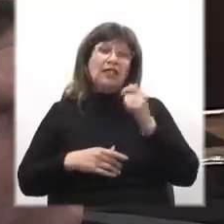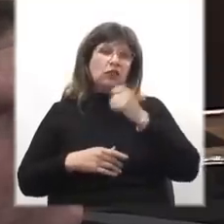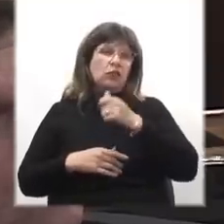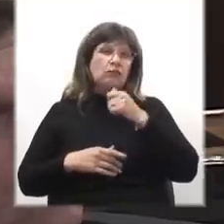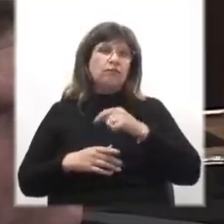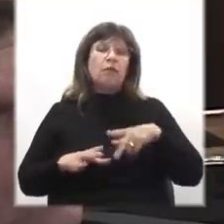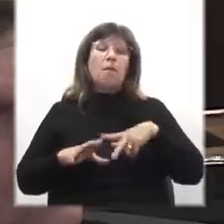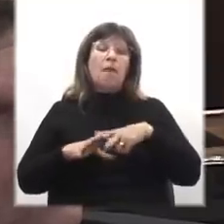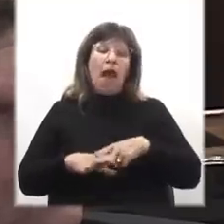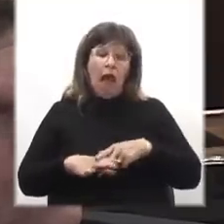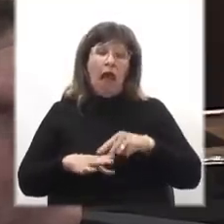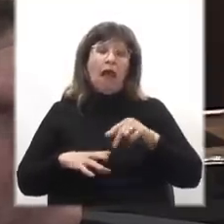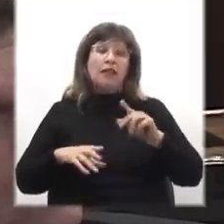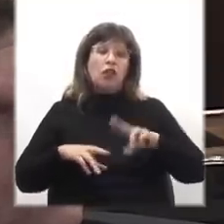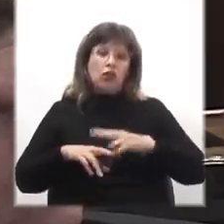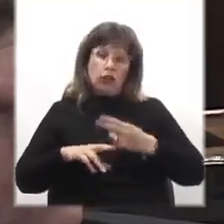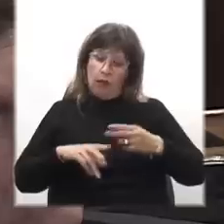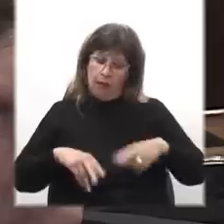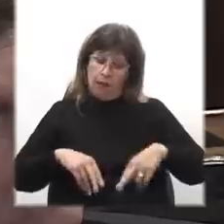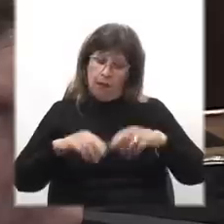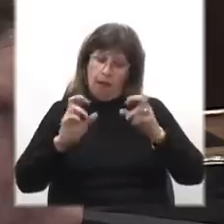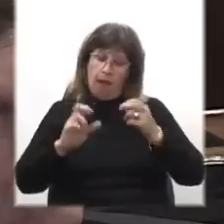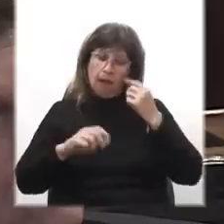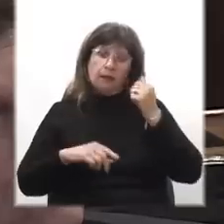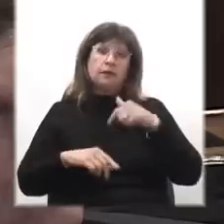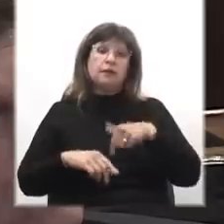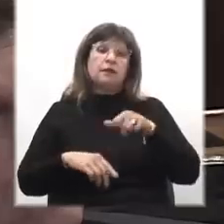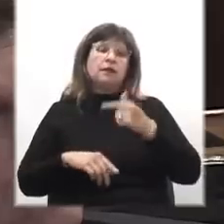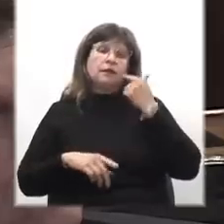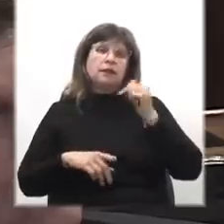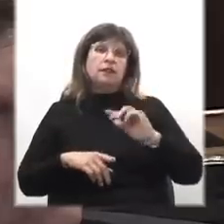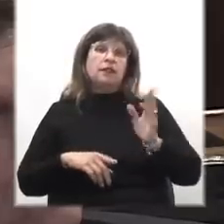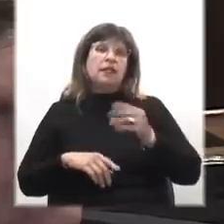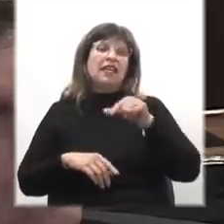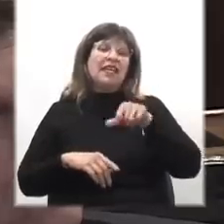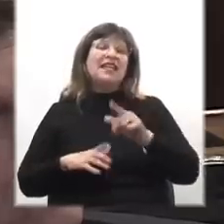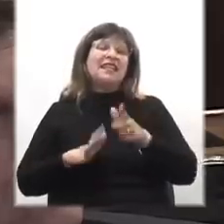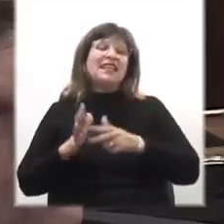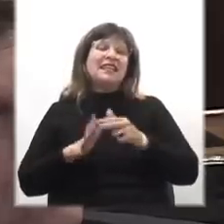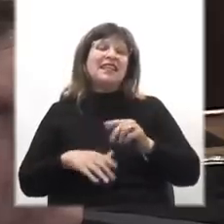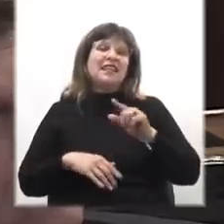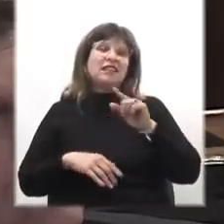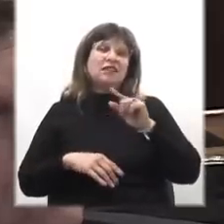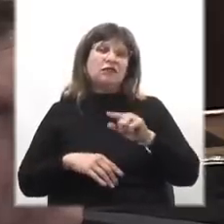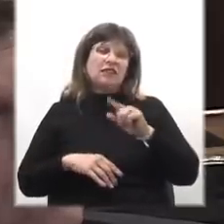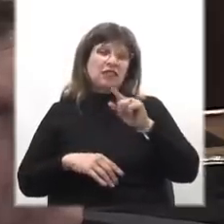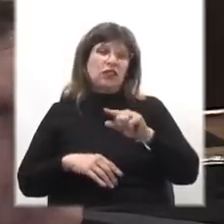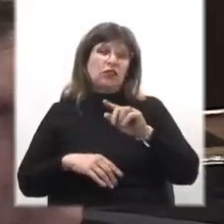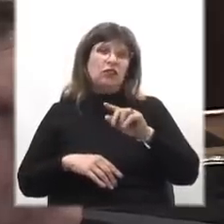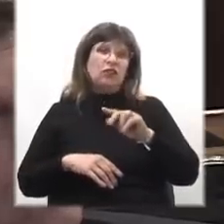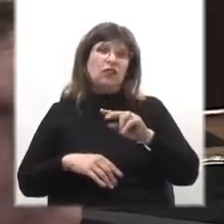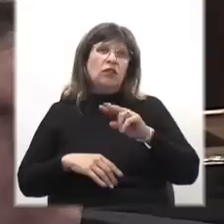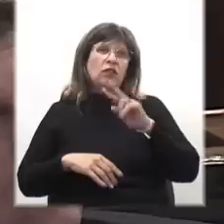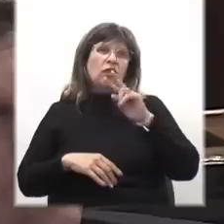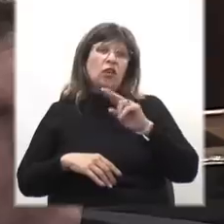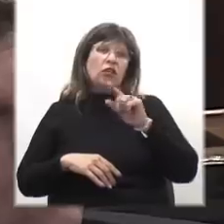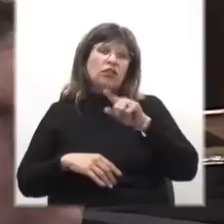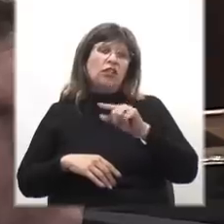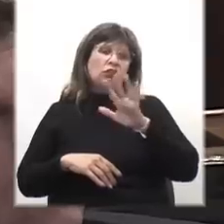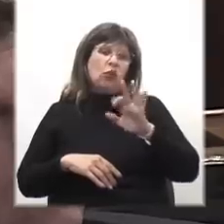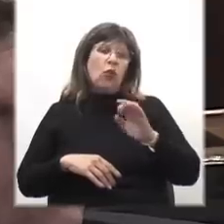y rever todo el contrato, incluso el tren que nos sale 2.250 millones de dólares, les recuerdo, 230